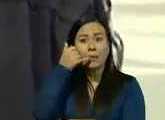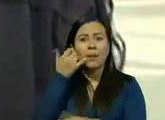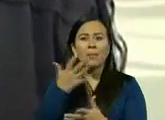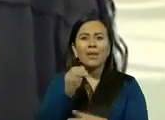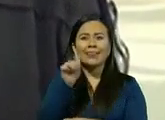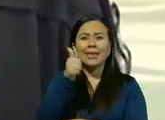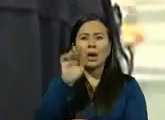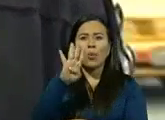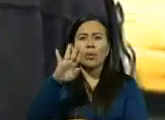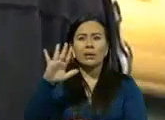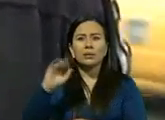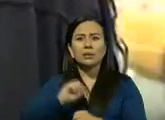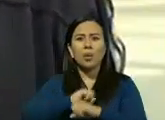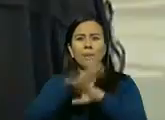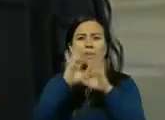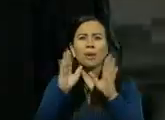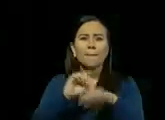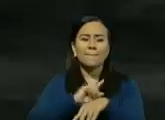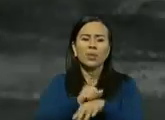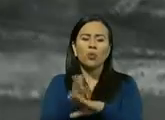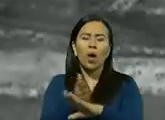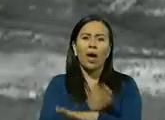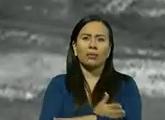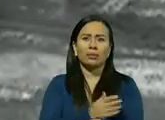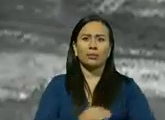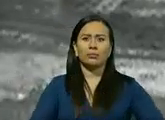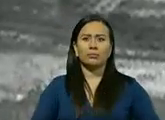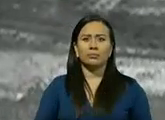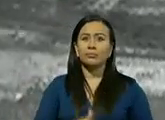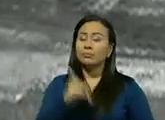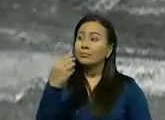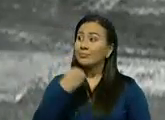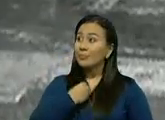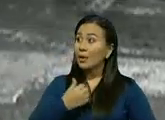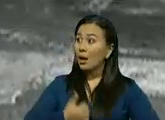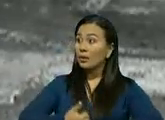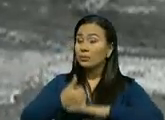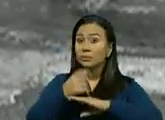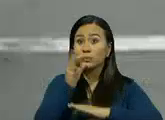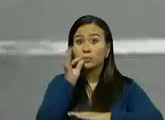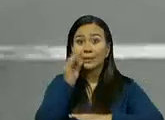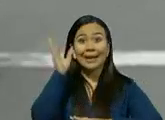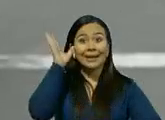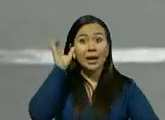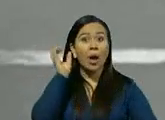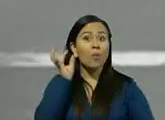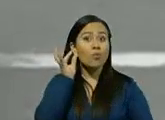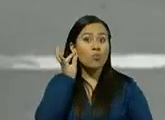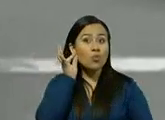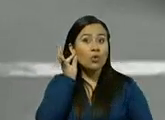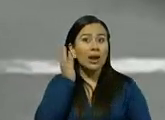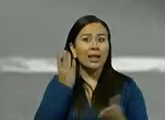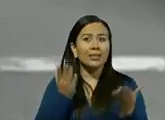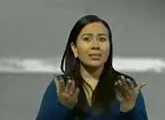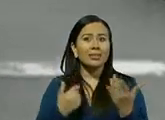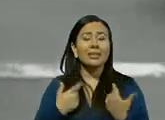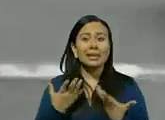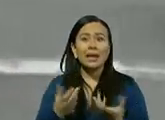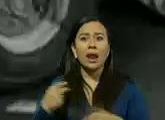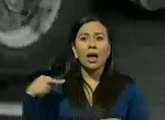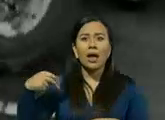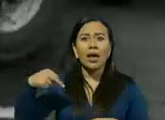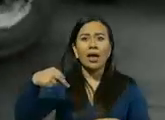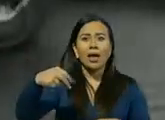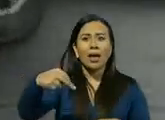15:45, exactamente debió haber sido minutos antes, ¿no? Según lo que dice la autoridad de tránsito, se cree que la mujer habría tratado de cruzar